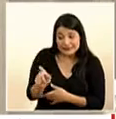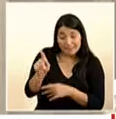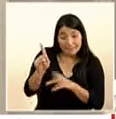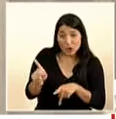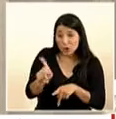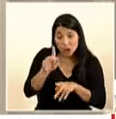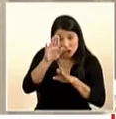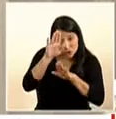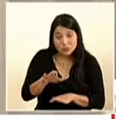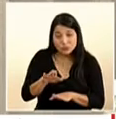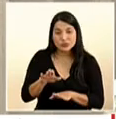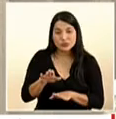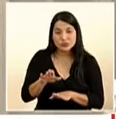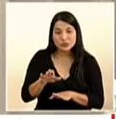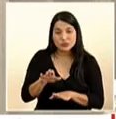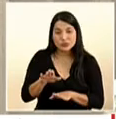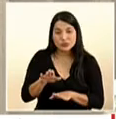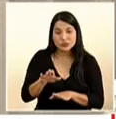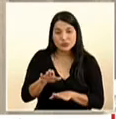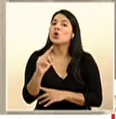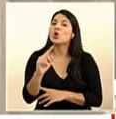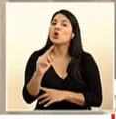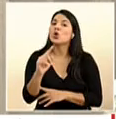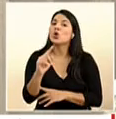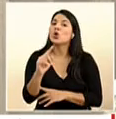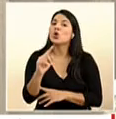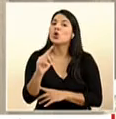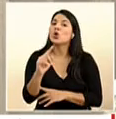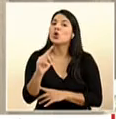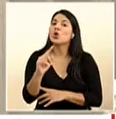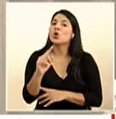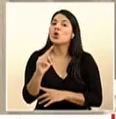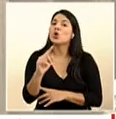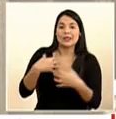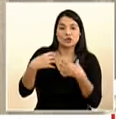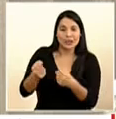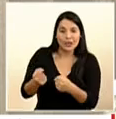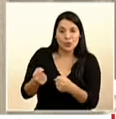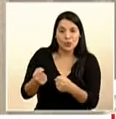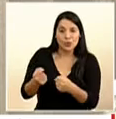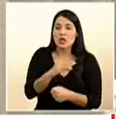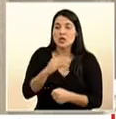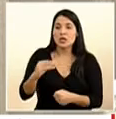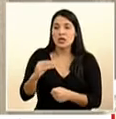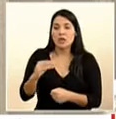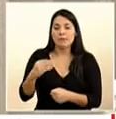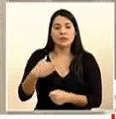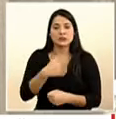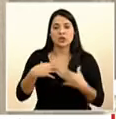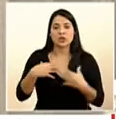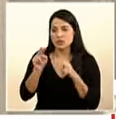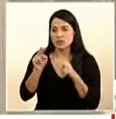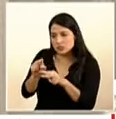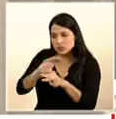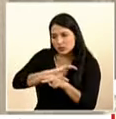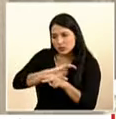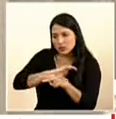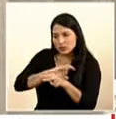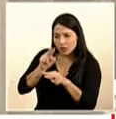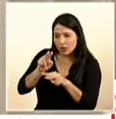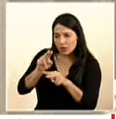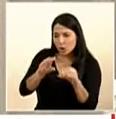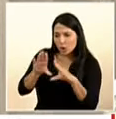no solamente es un asunto de la orden como tal del ministerio de salud y que tengamos que estar como una acción de policía fiscalizando sino también responsabilidad individual de